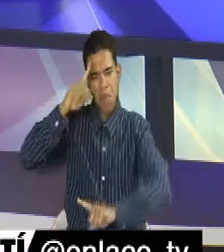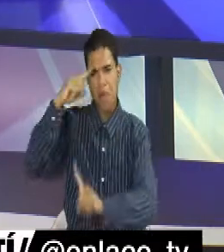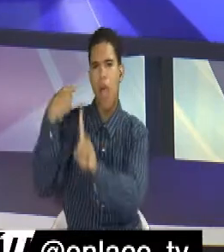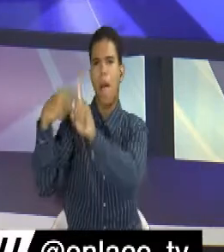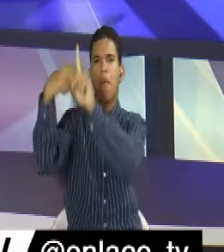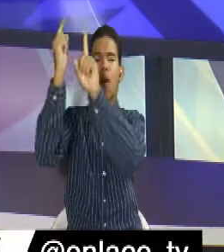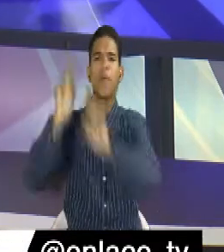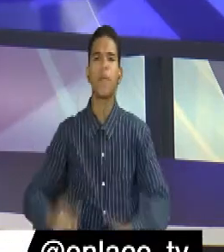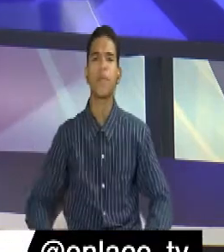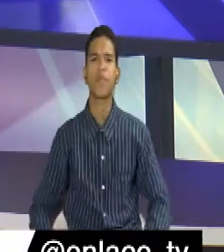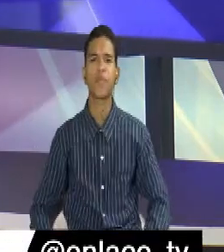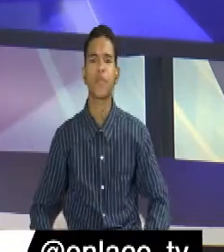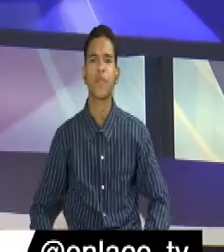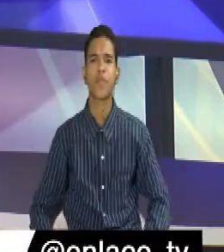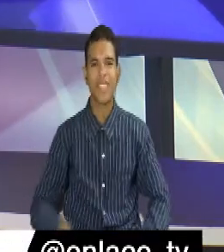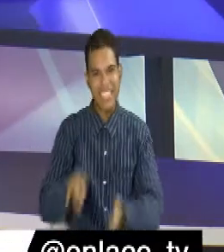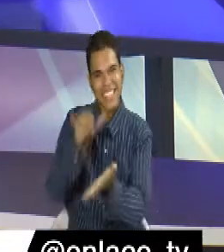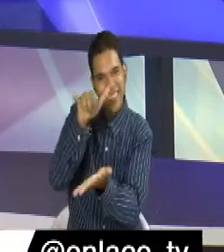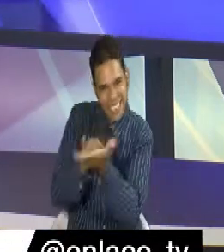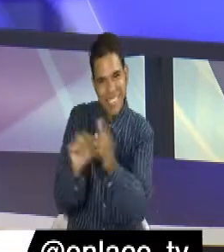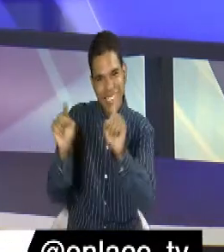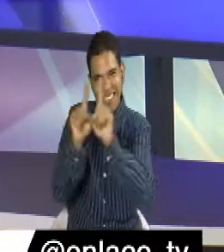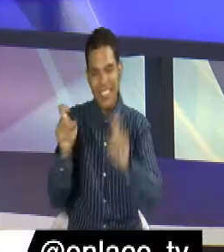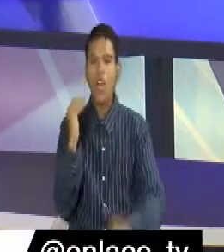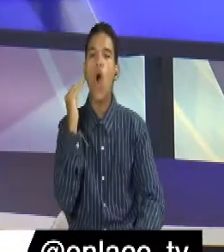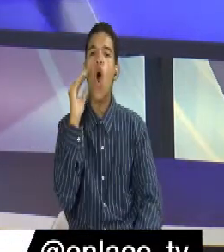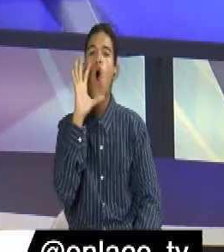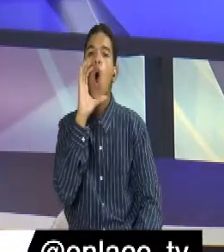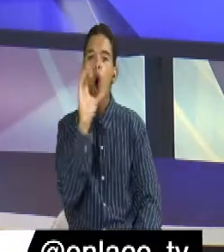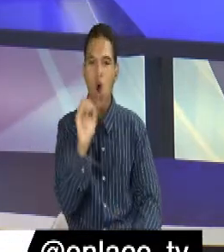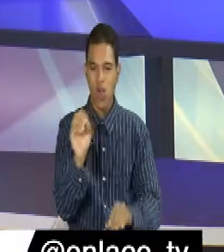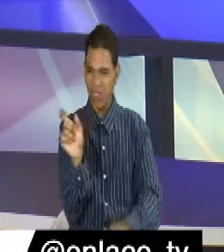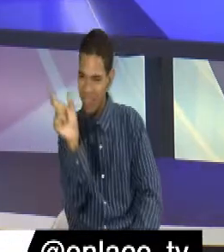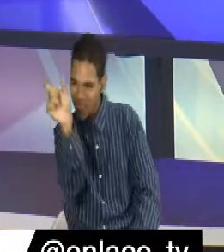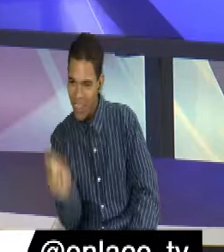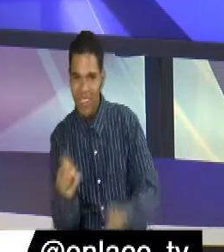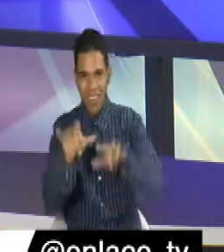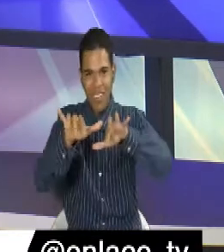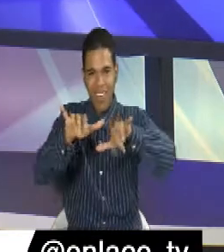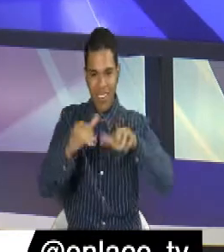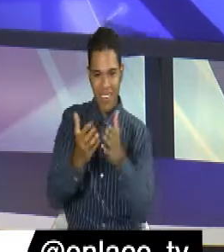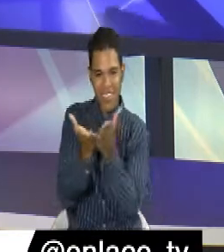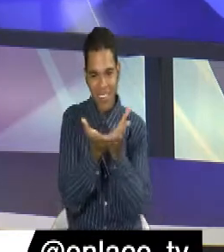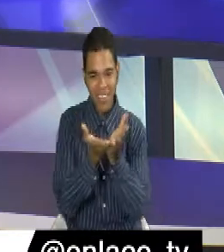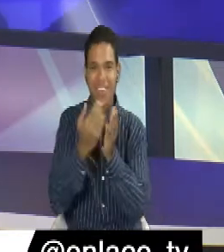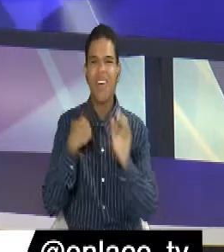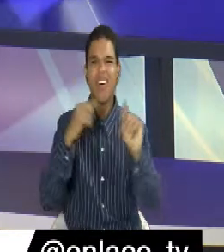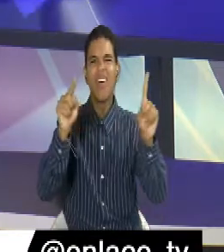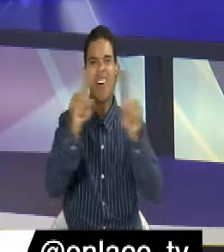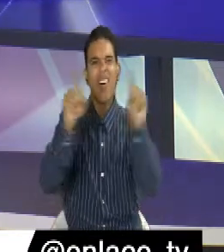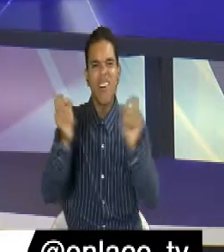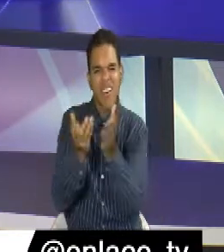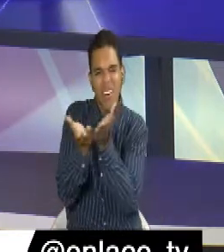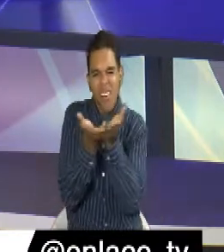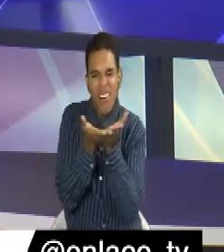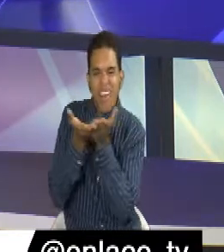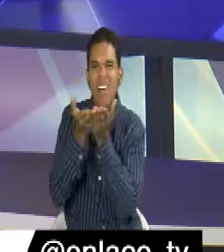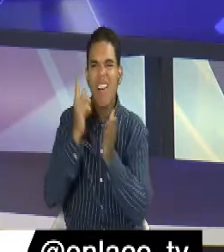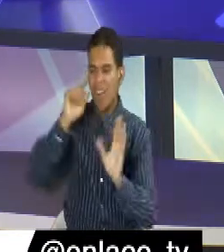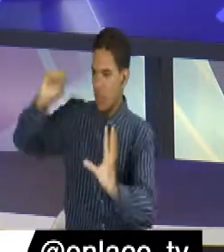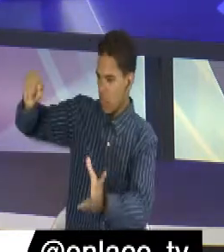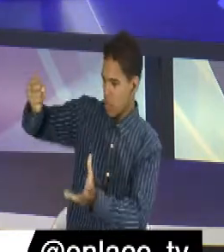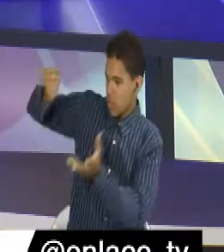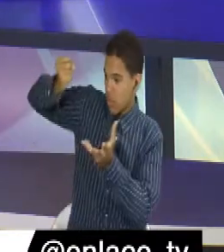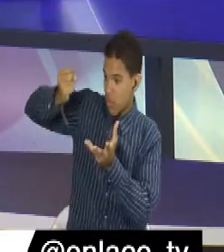A propósito de este tema, el secretario de Educación, Óscar Jaramillo, especificó lo que en materia de educación cobija la adición